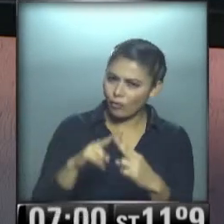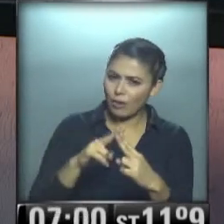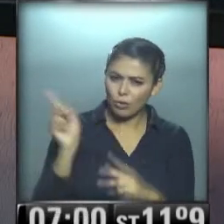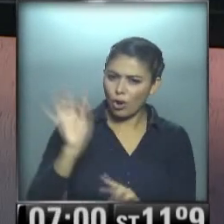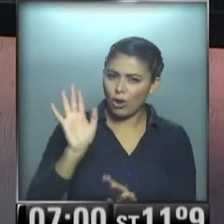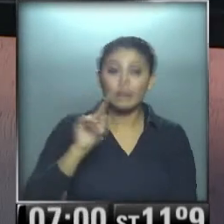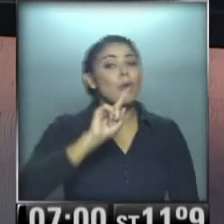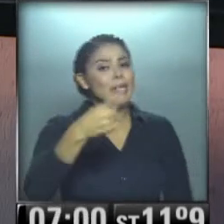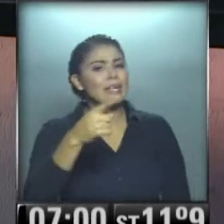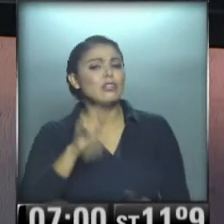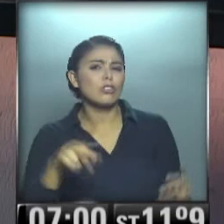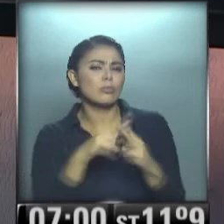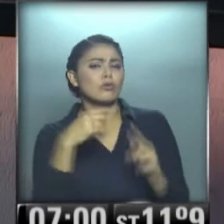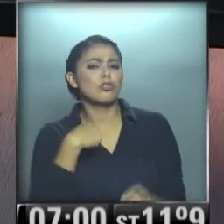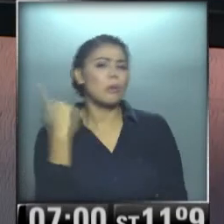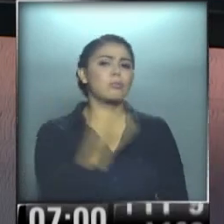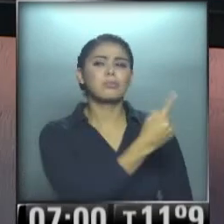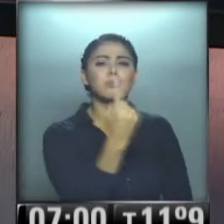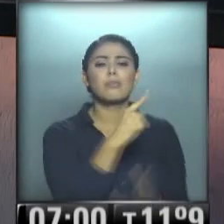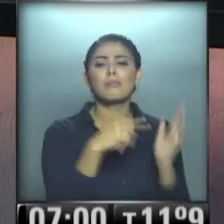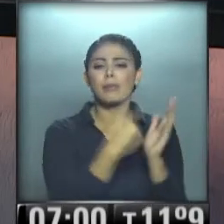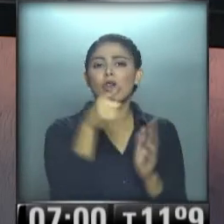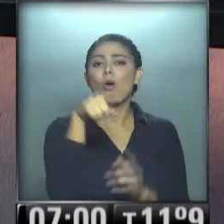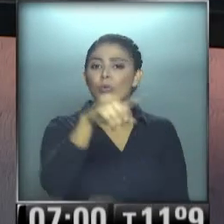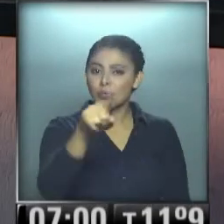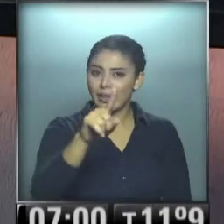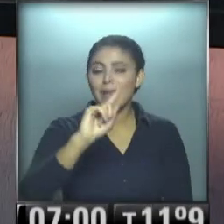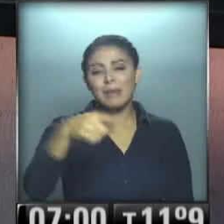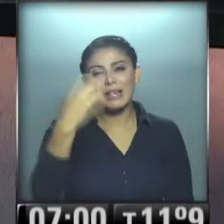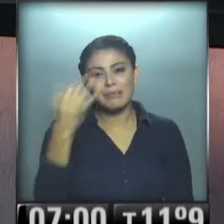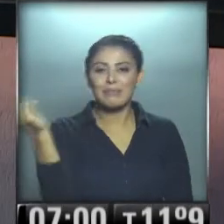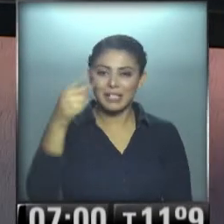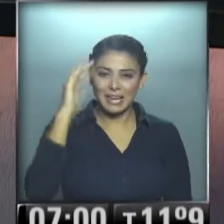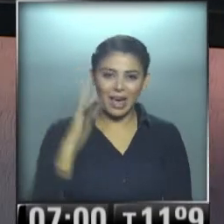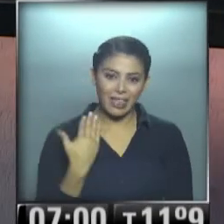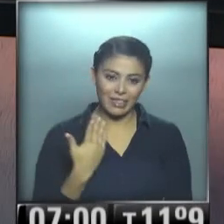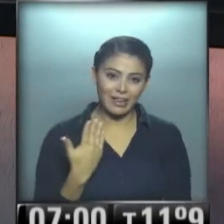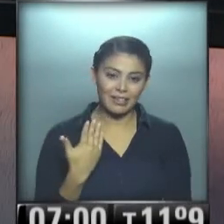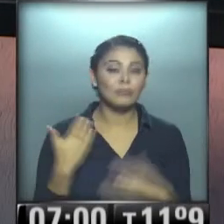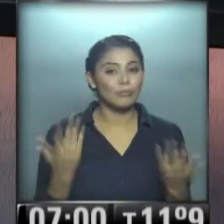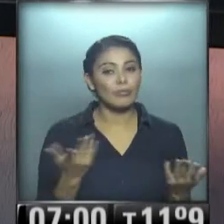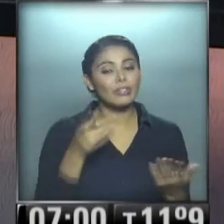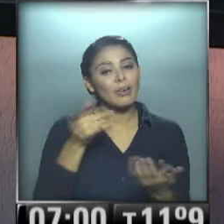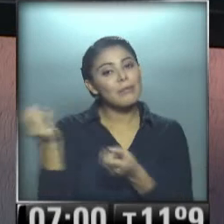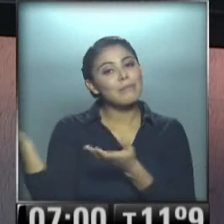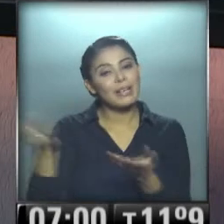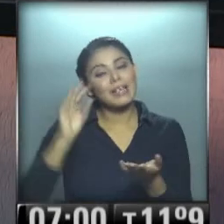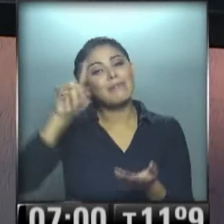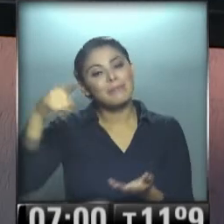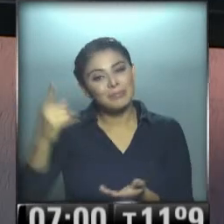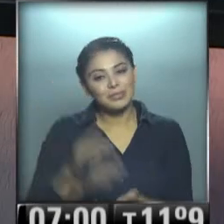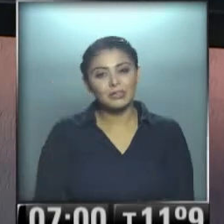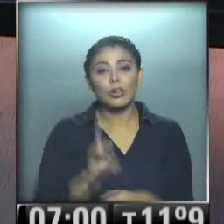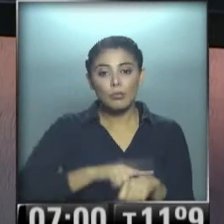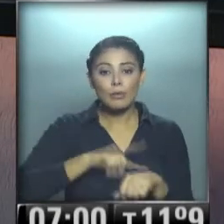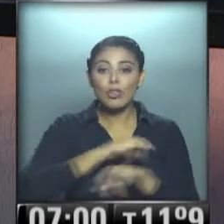no? Mañana nos vemos. Yo voy a estar dando una vuelta, pero con todos ustedes mañana va a estar Nadia. Así que le dan la bienvenida otra vez a ellas. Es momento